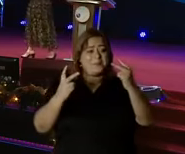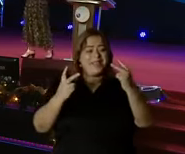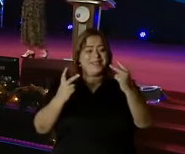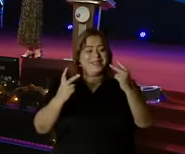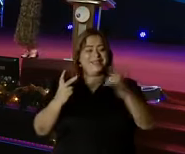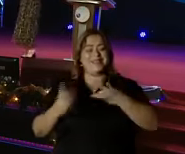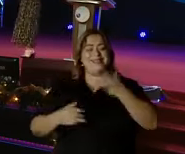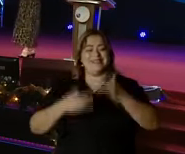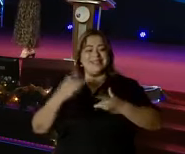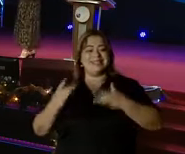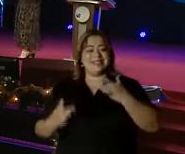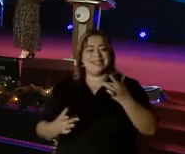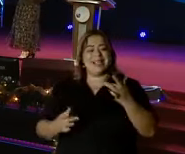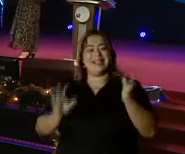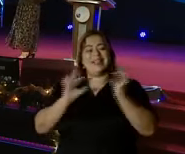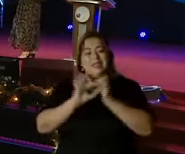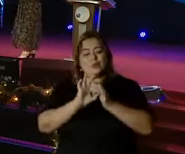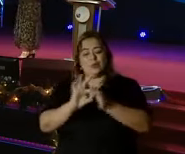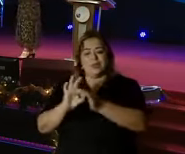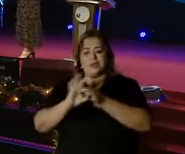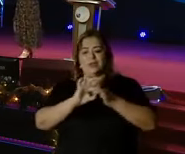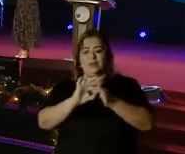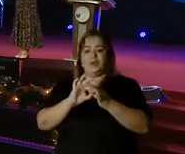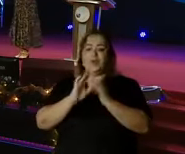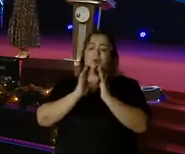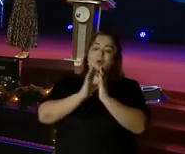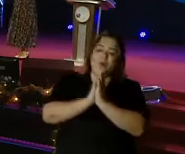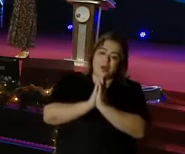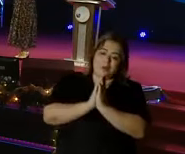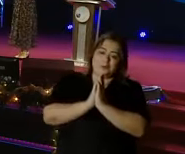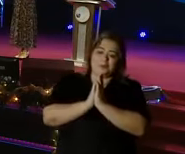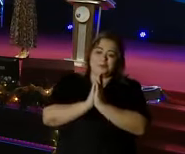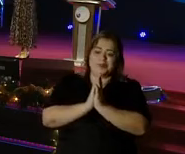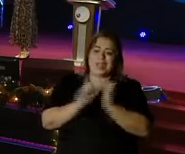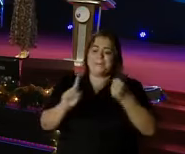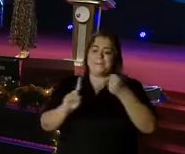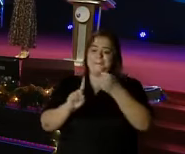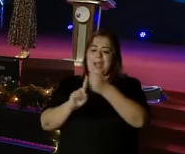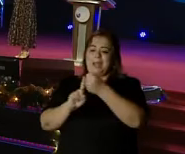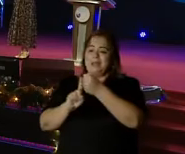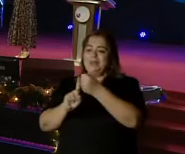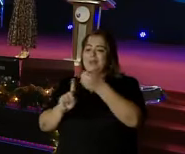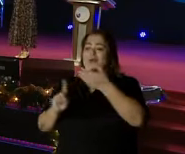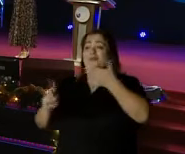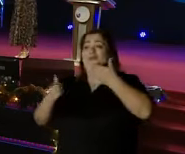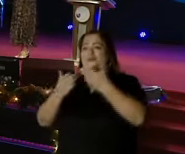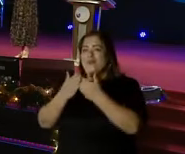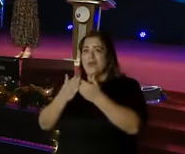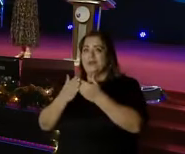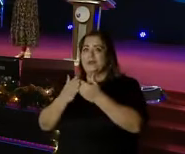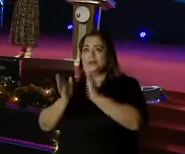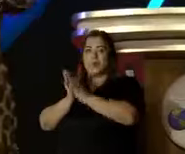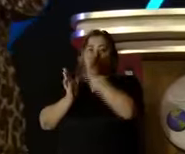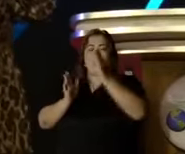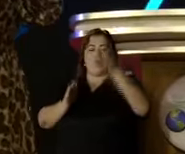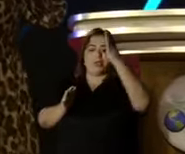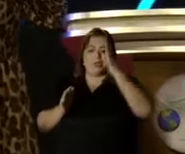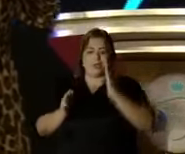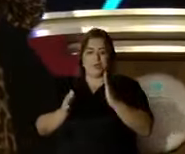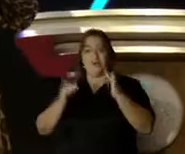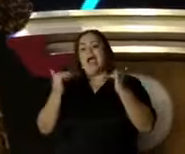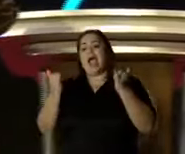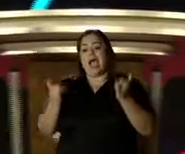siguen todo y hacen todo y cuando oramos ellos oran. Bueno, impresionante, la gloria toda es para el Señor. Voy a